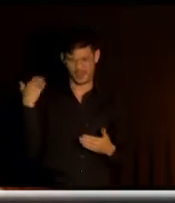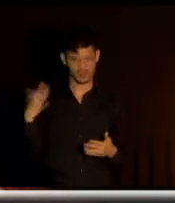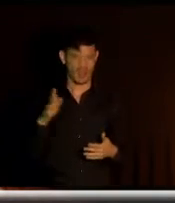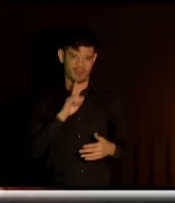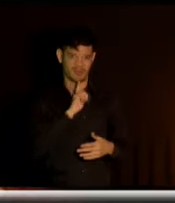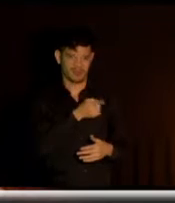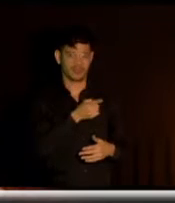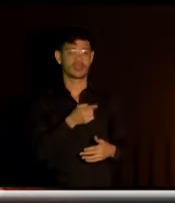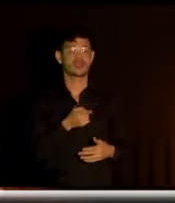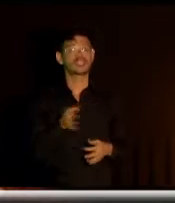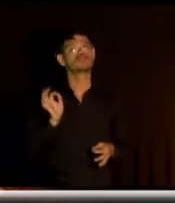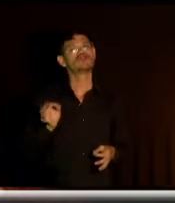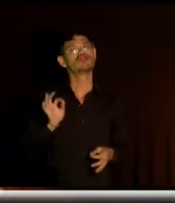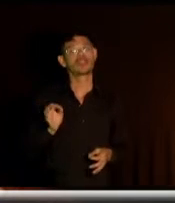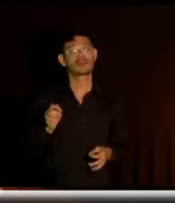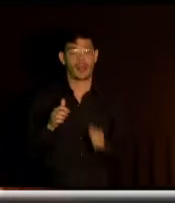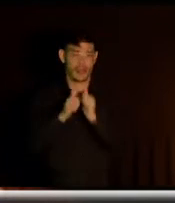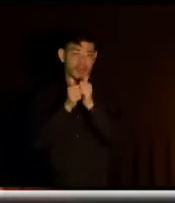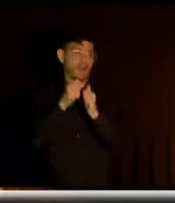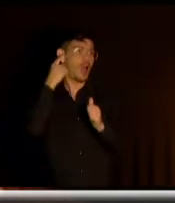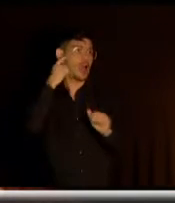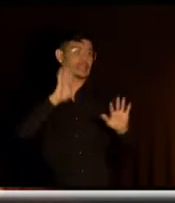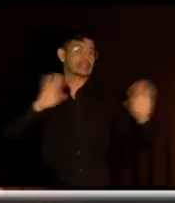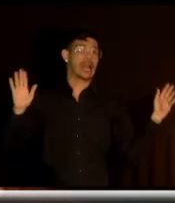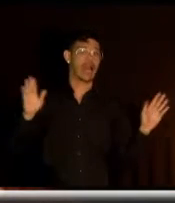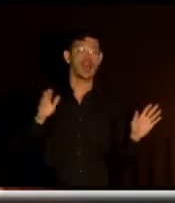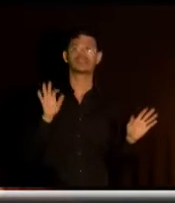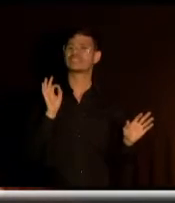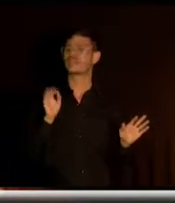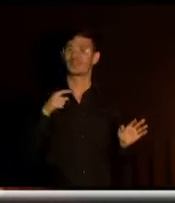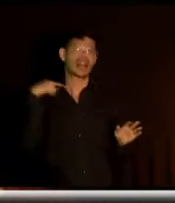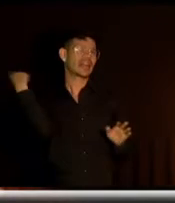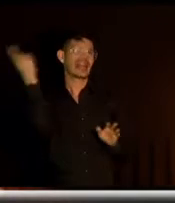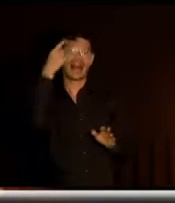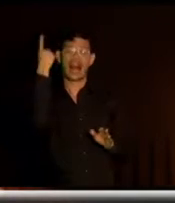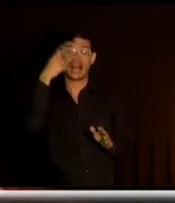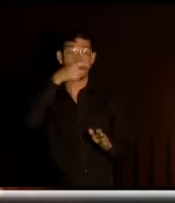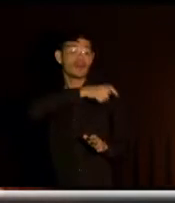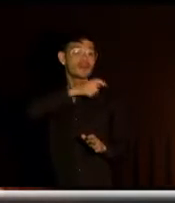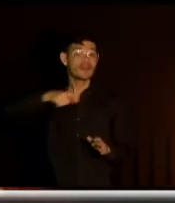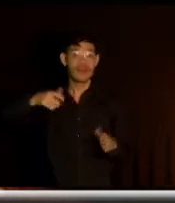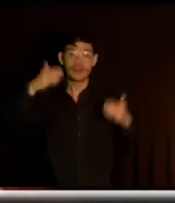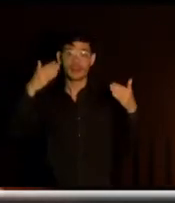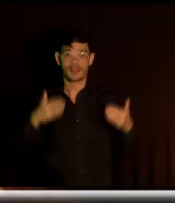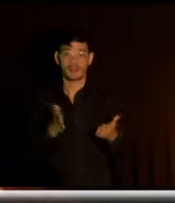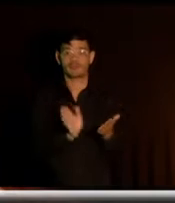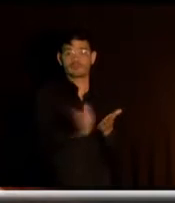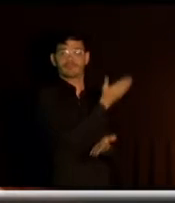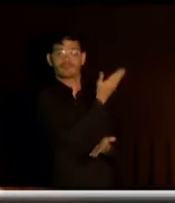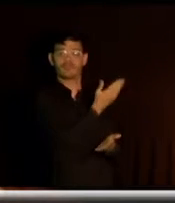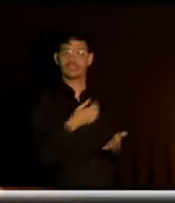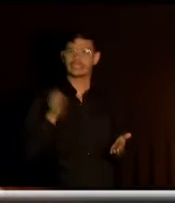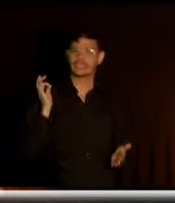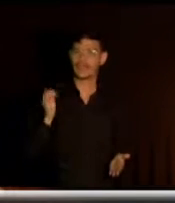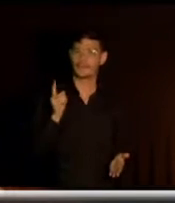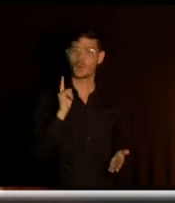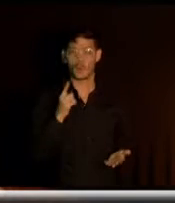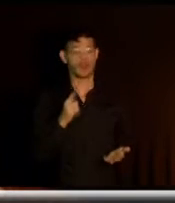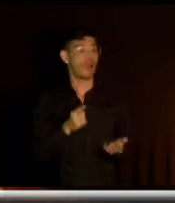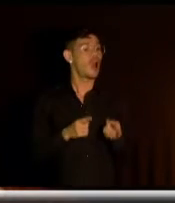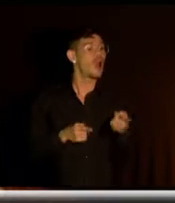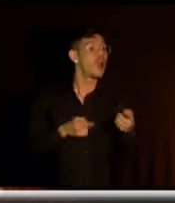han segregado, y no solamente en el deporte, sino en general a la población con discapacidad, sacándolo por el tipo de